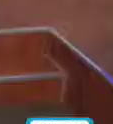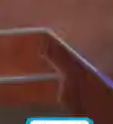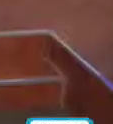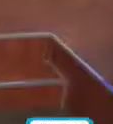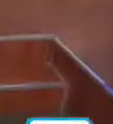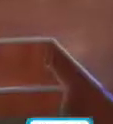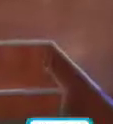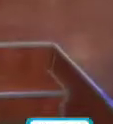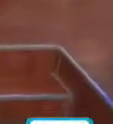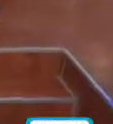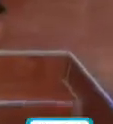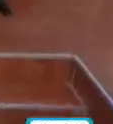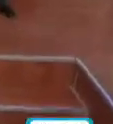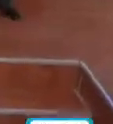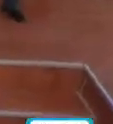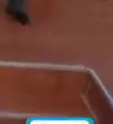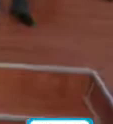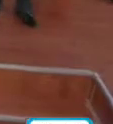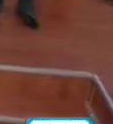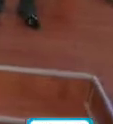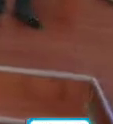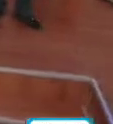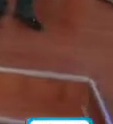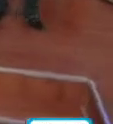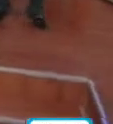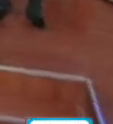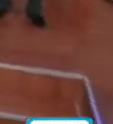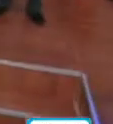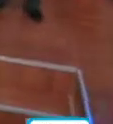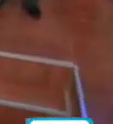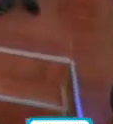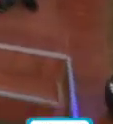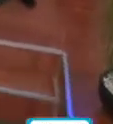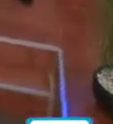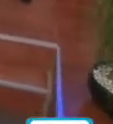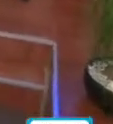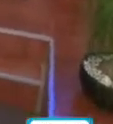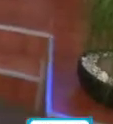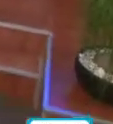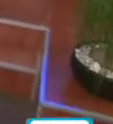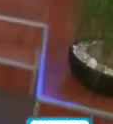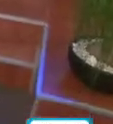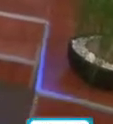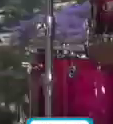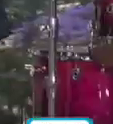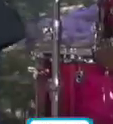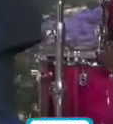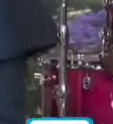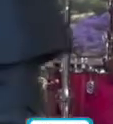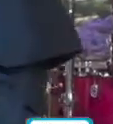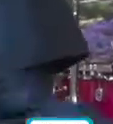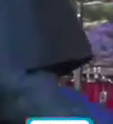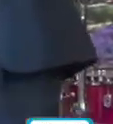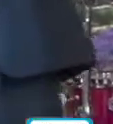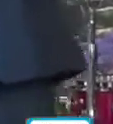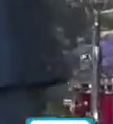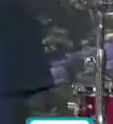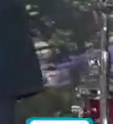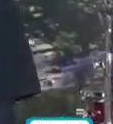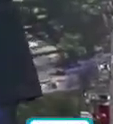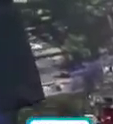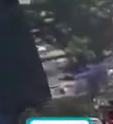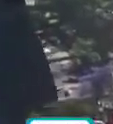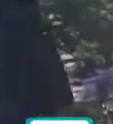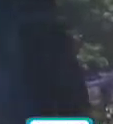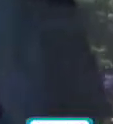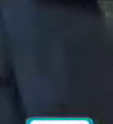gota que contiene tu cuerpo para saciarme de ti, mi amor. Te quiero tanto,